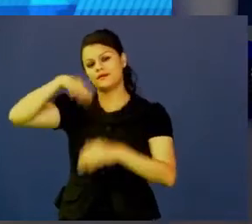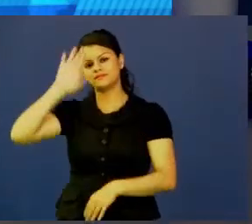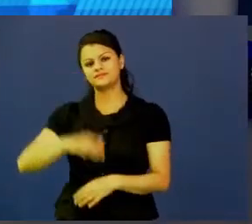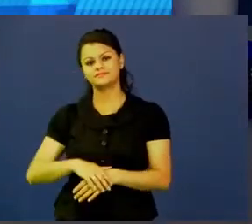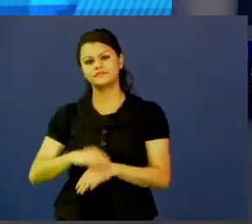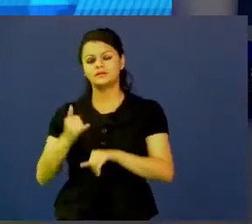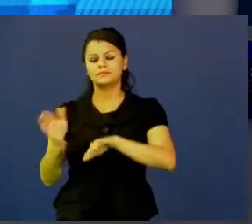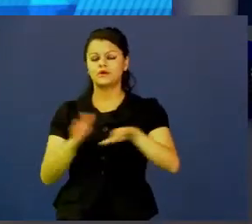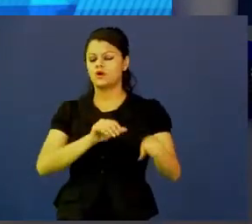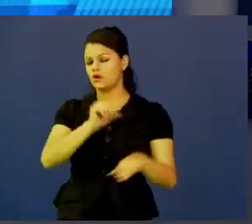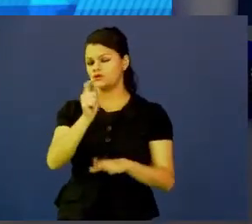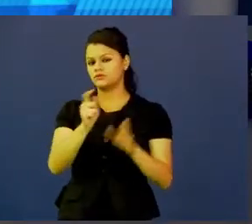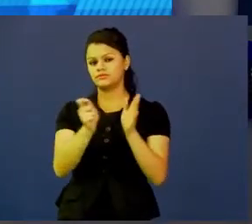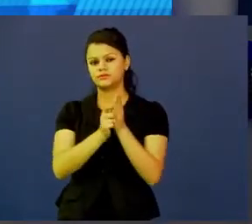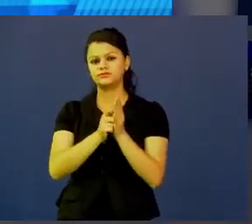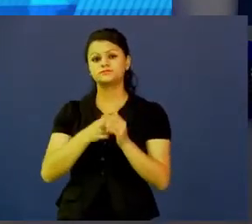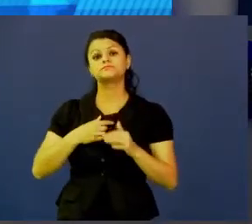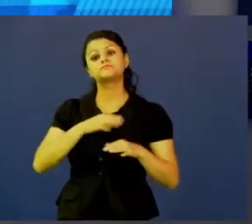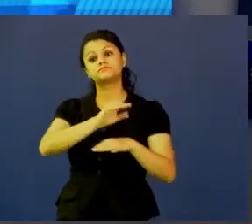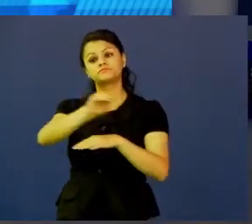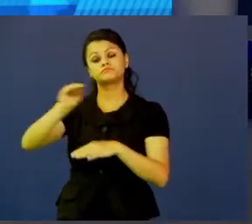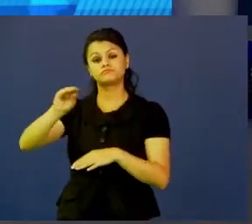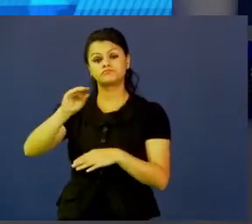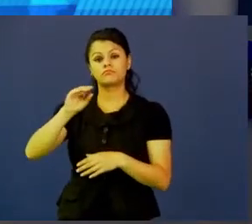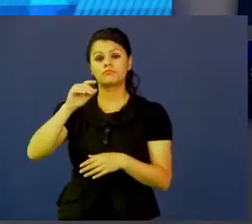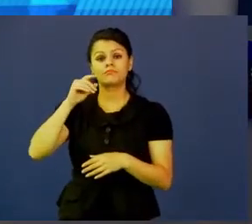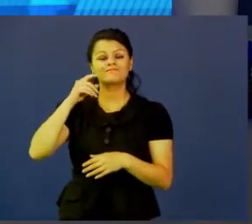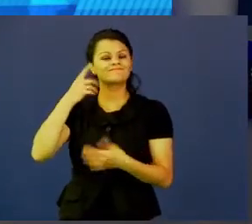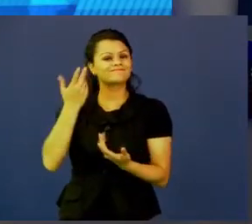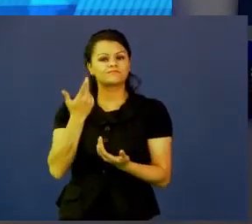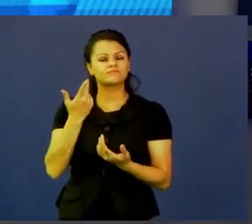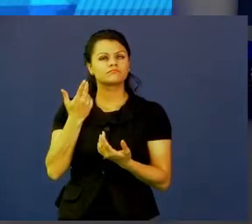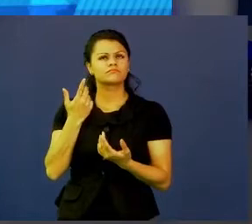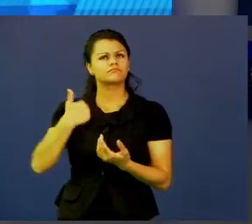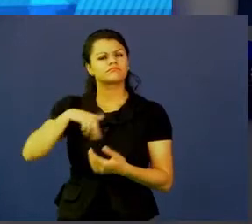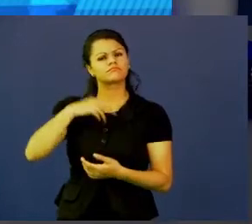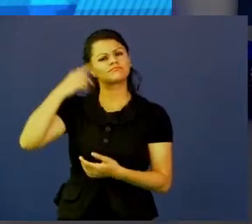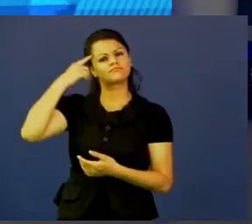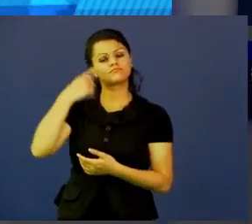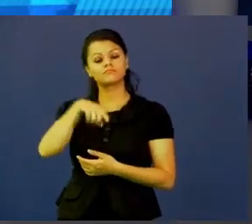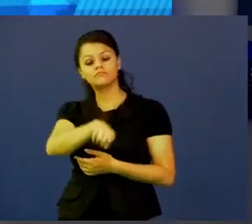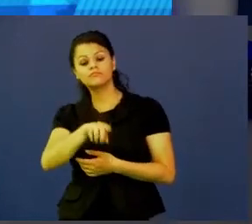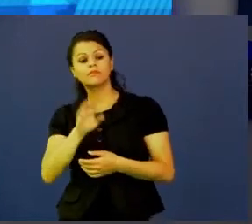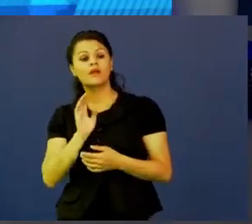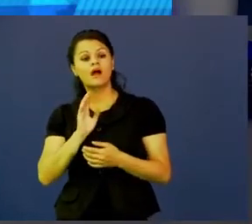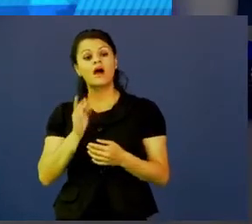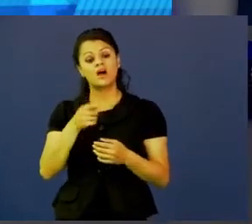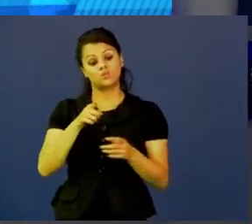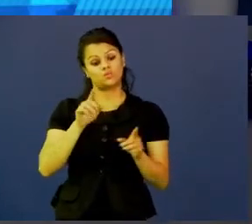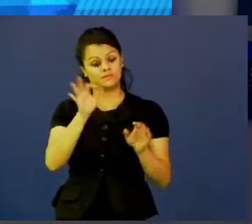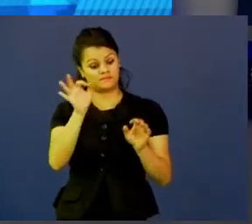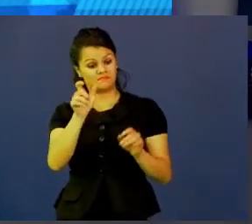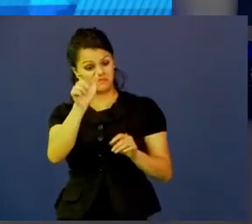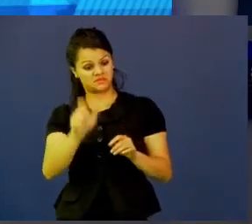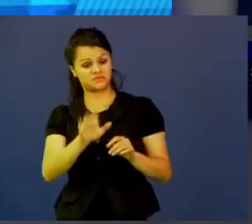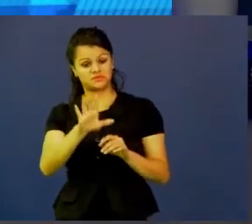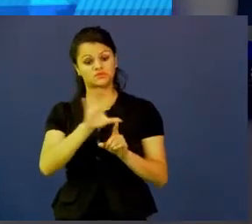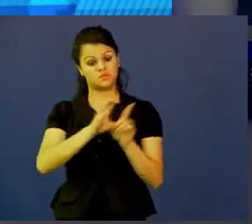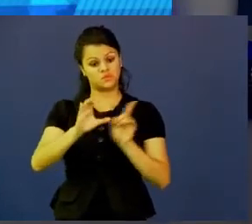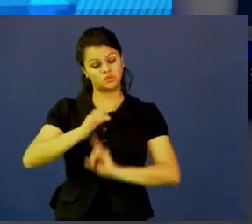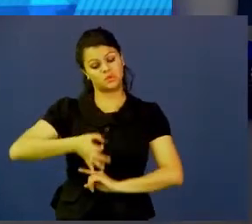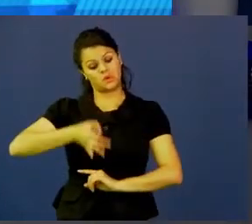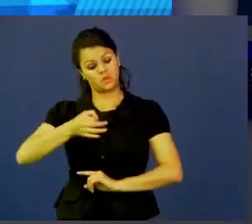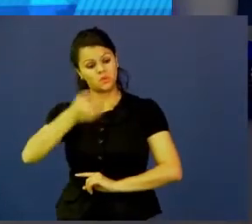seguir entendiendo la cultura de los colombianos por el número de libros que leemos en Colombia. Hoy la lectura es una